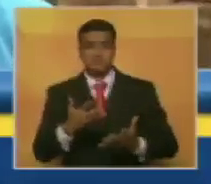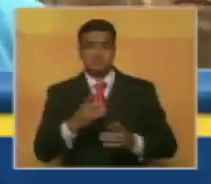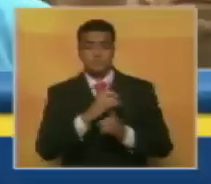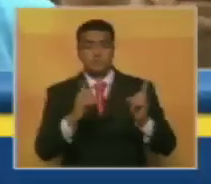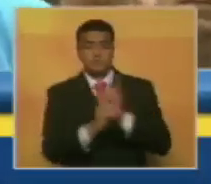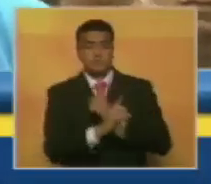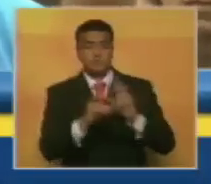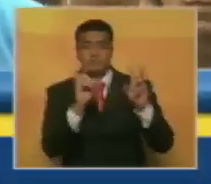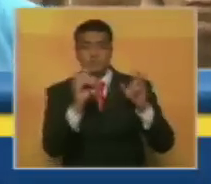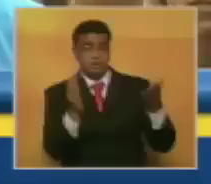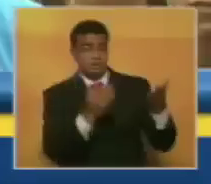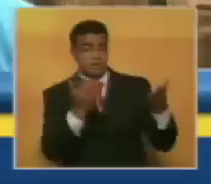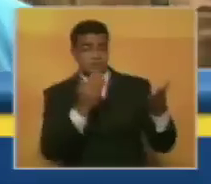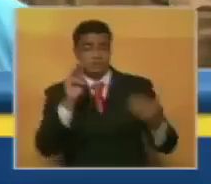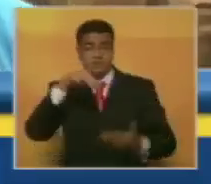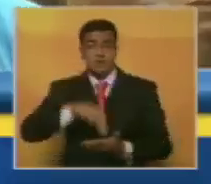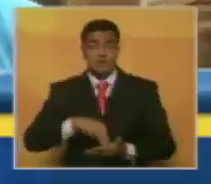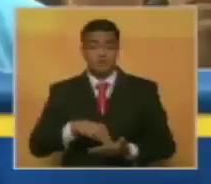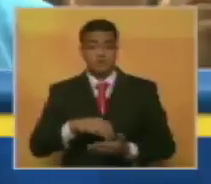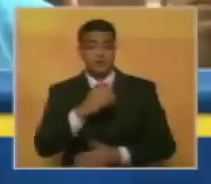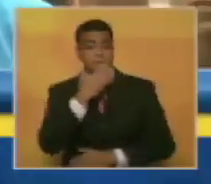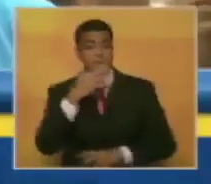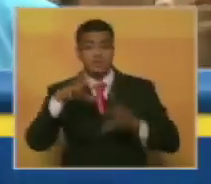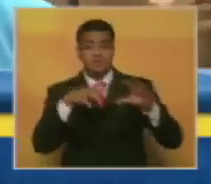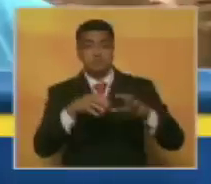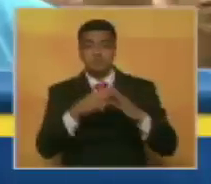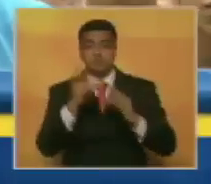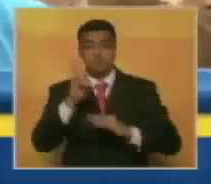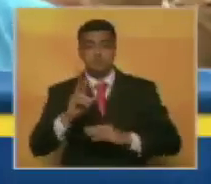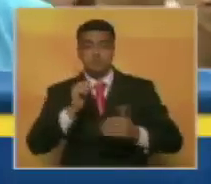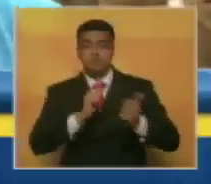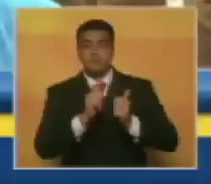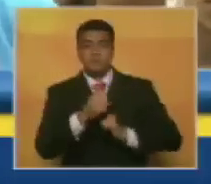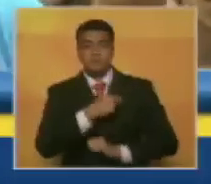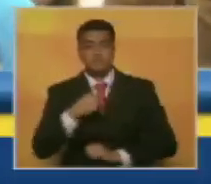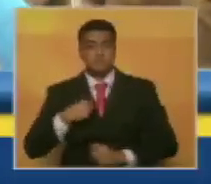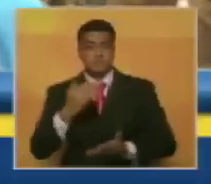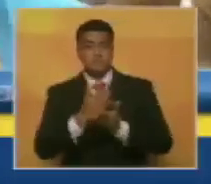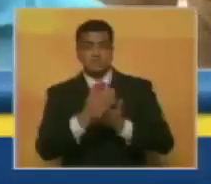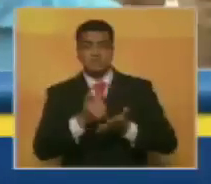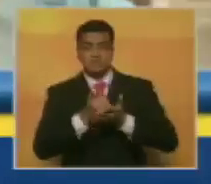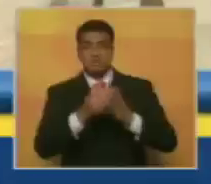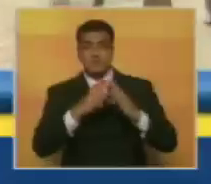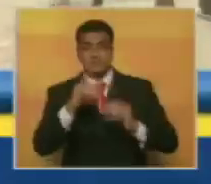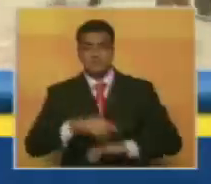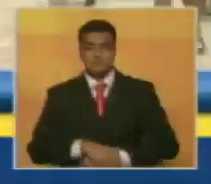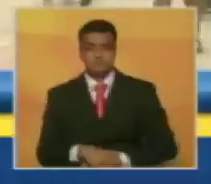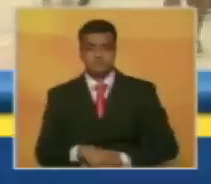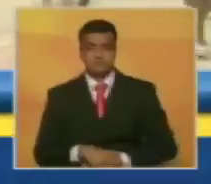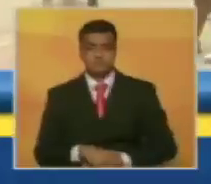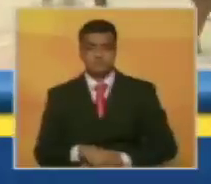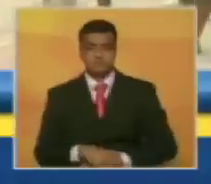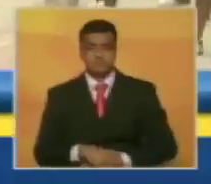por titulares de prensa donde aragua es el mejor estado del país en deporte nosotros vamos a seguir aportando mir aseguró que cree en